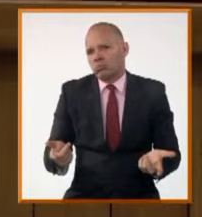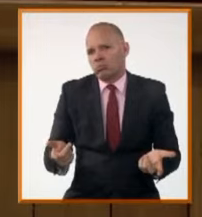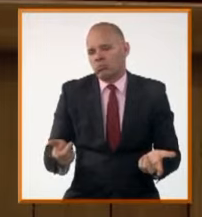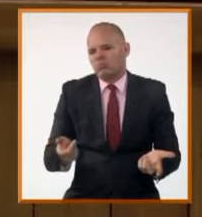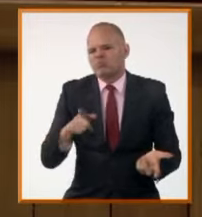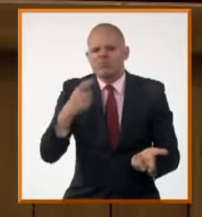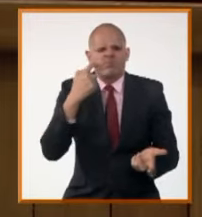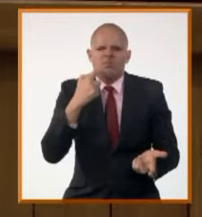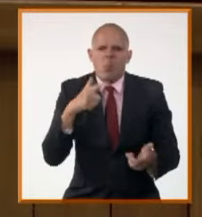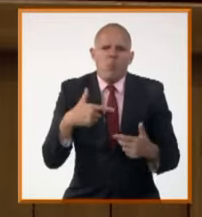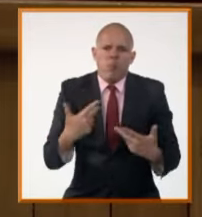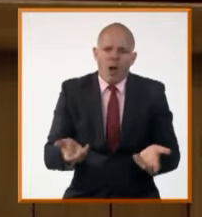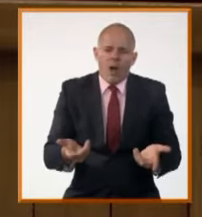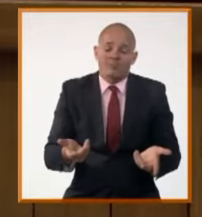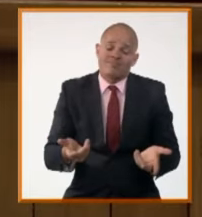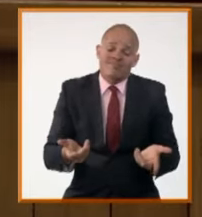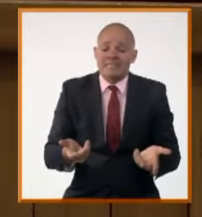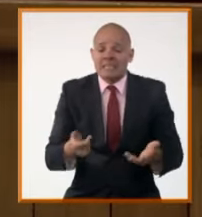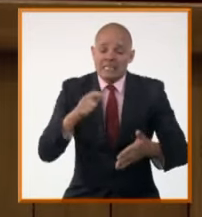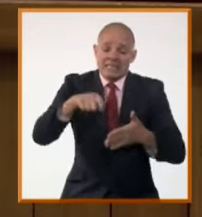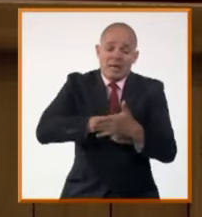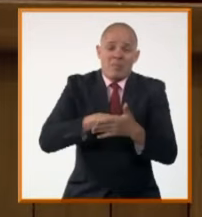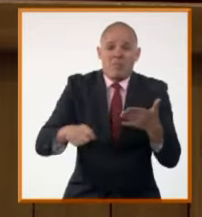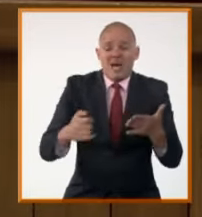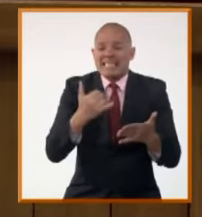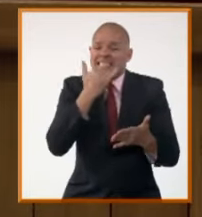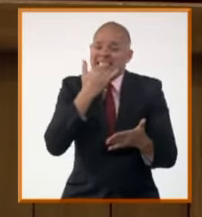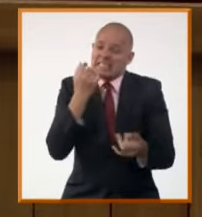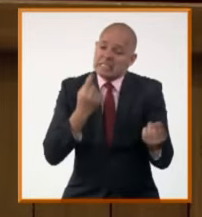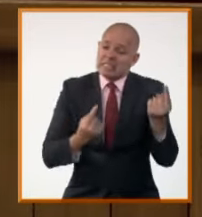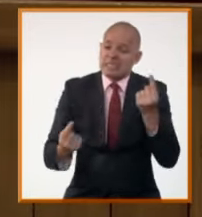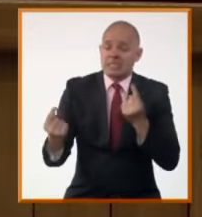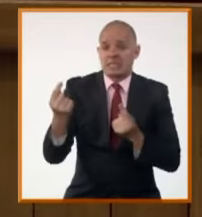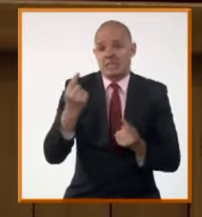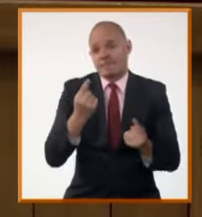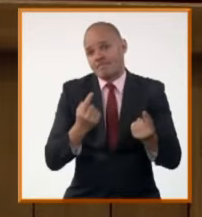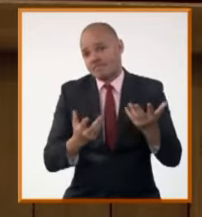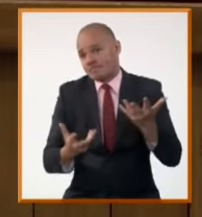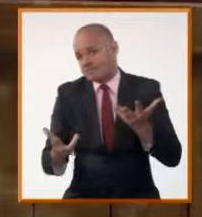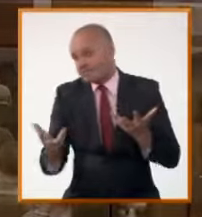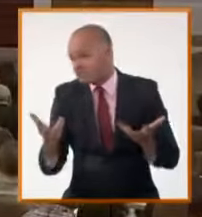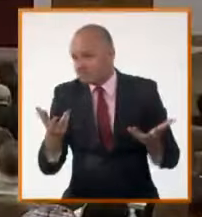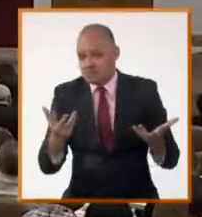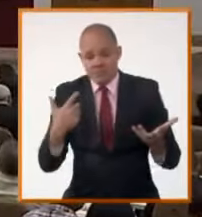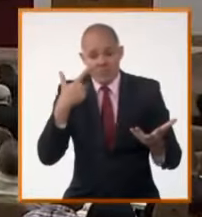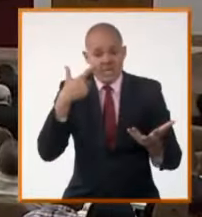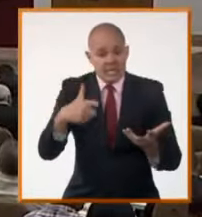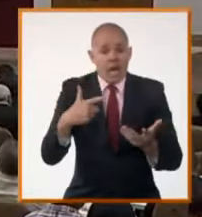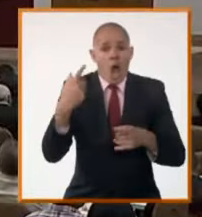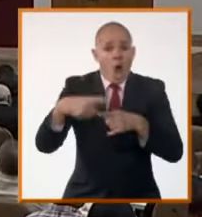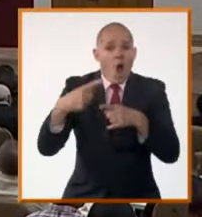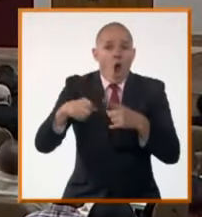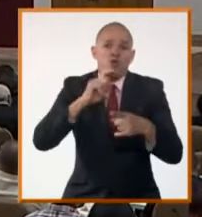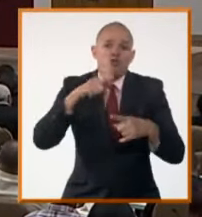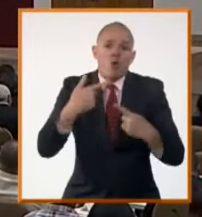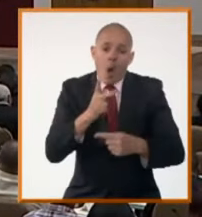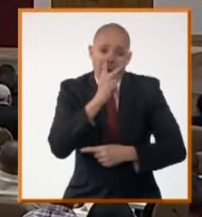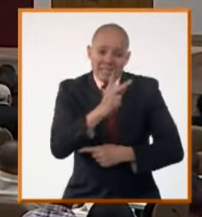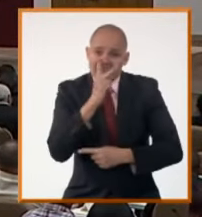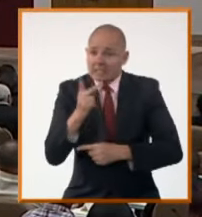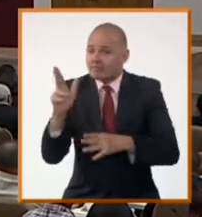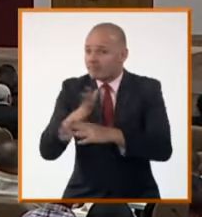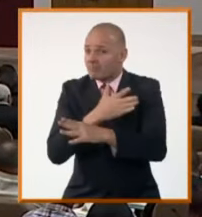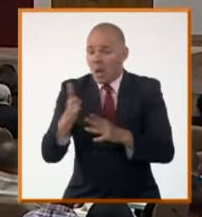y la productividad del trabajo, ni del funcionamiento eficiente de los sectores productivos, fundamentalmente el